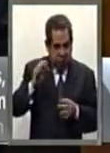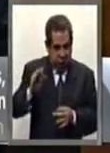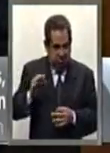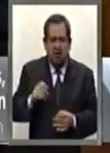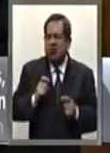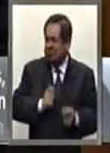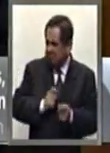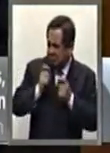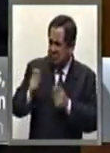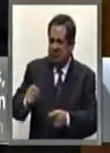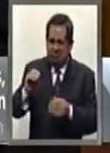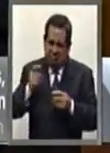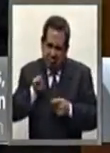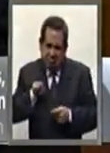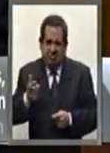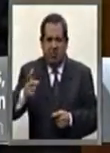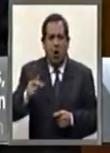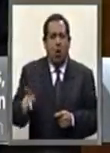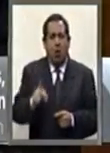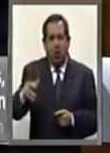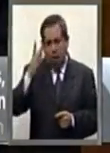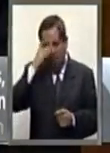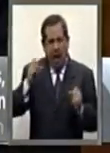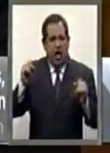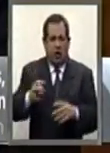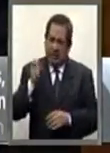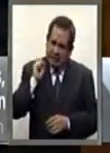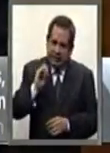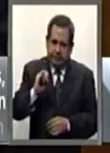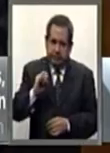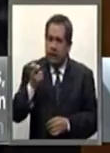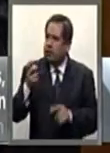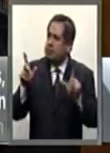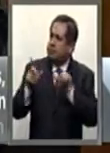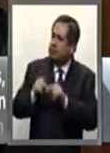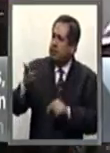considerados en esta modalidad de Pueblos Mágicos. Es cuanto, señor presidente. Muchas gracias.